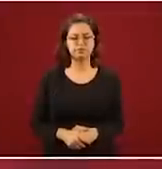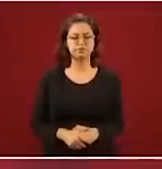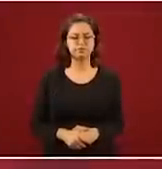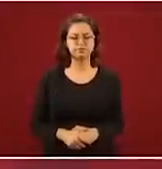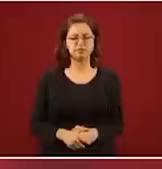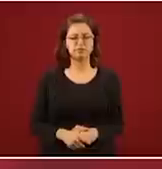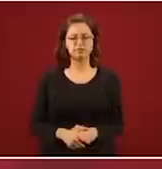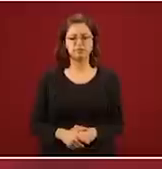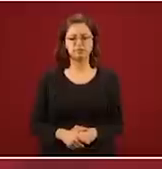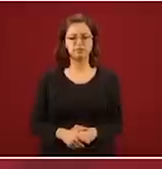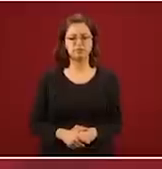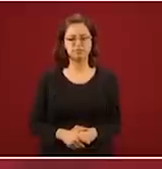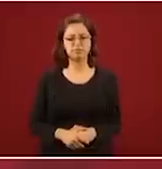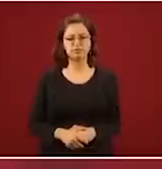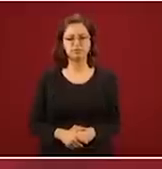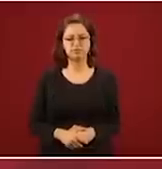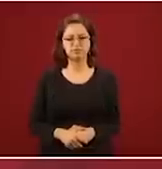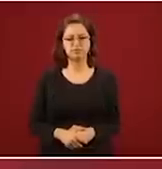con